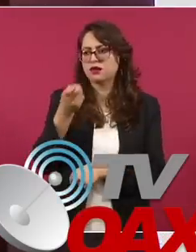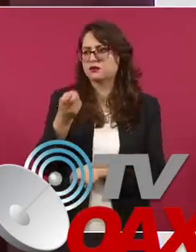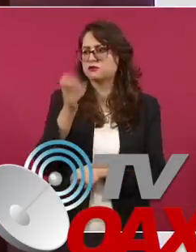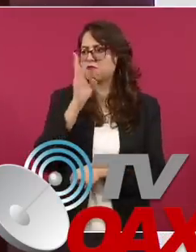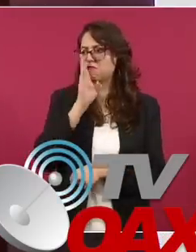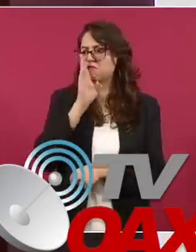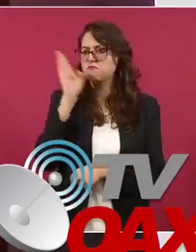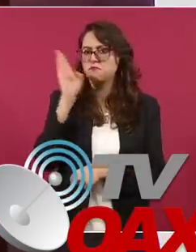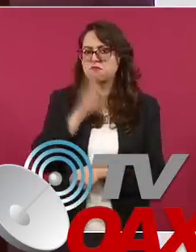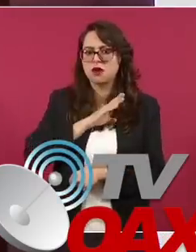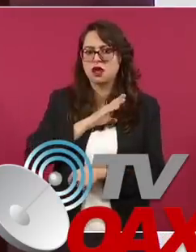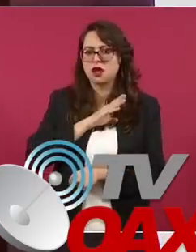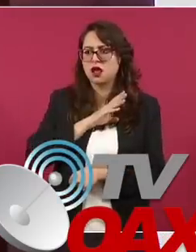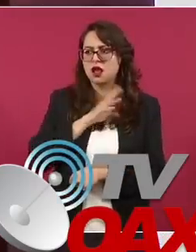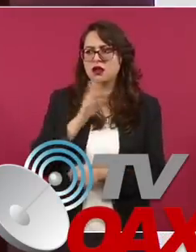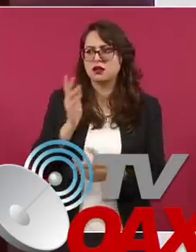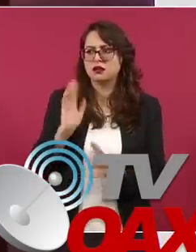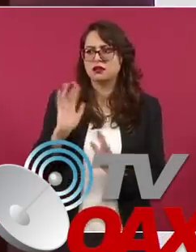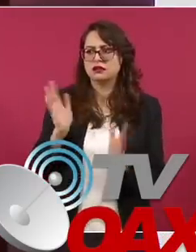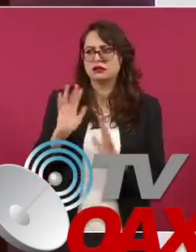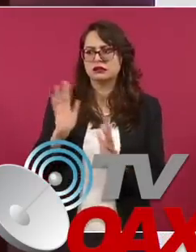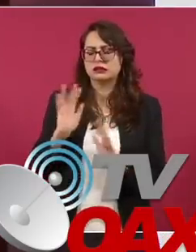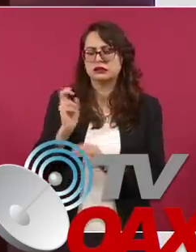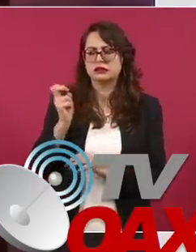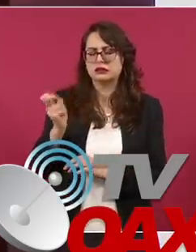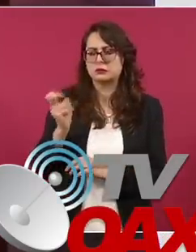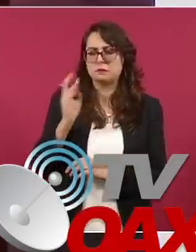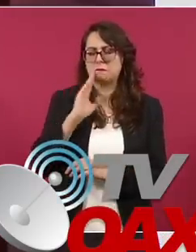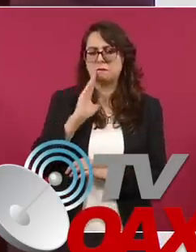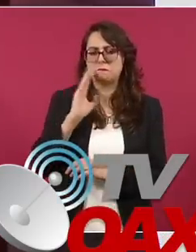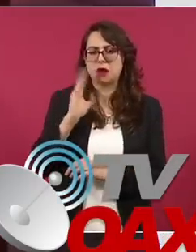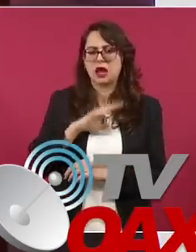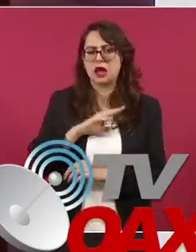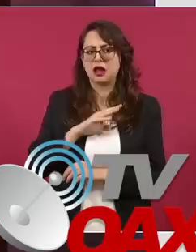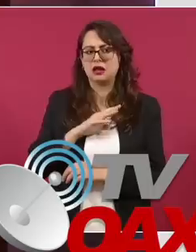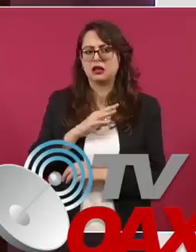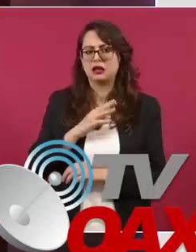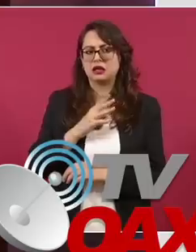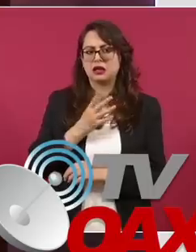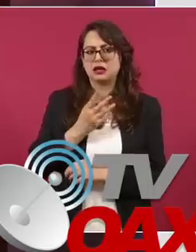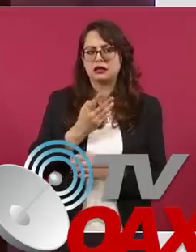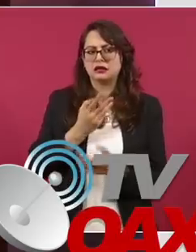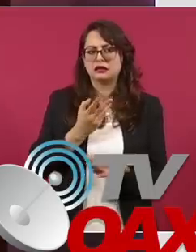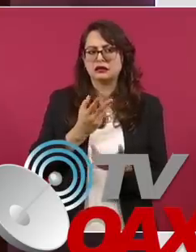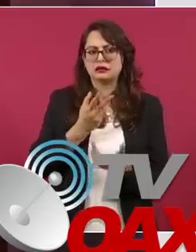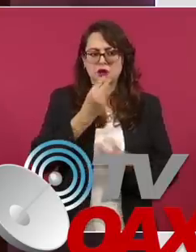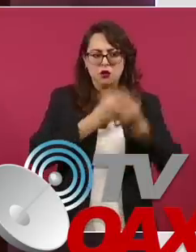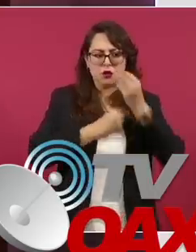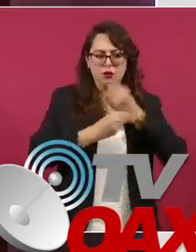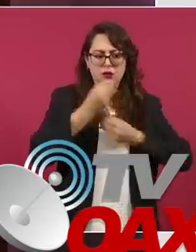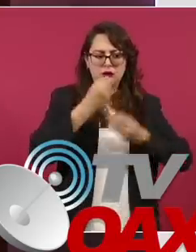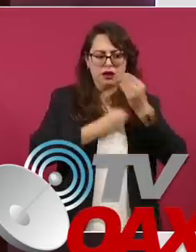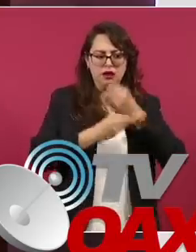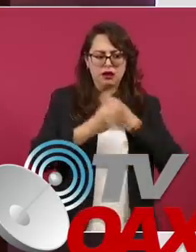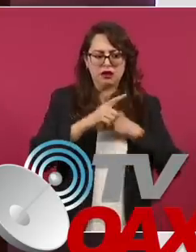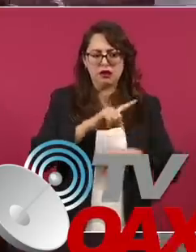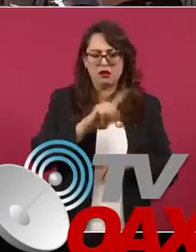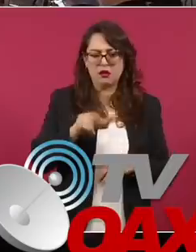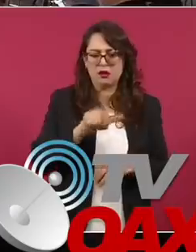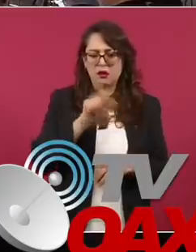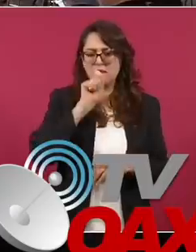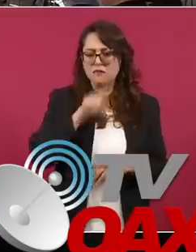de buen gusto, o mejor dicho, es de mal gusto. ¿Cómo va a venir a comer?